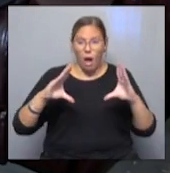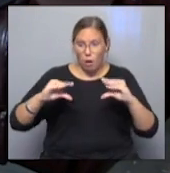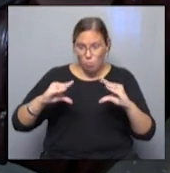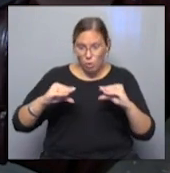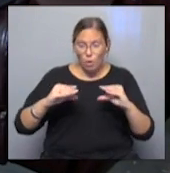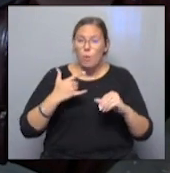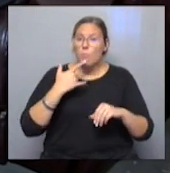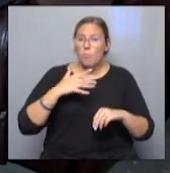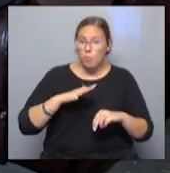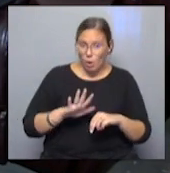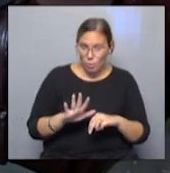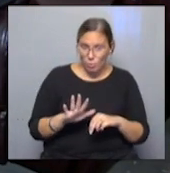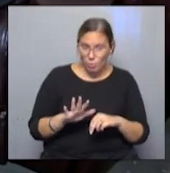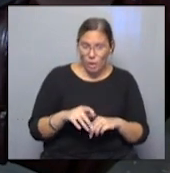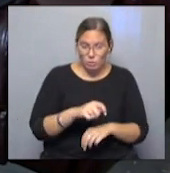por la duda.